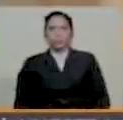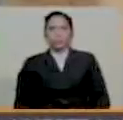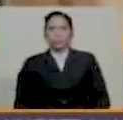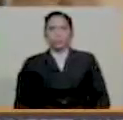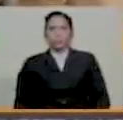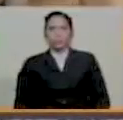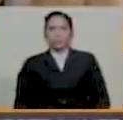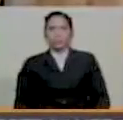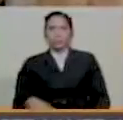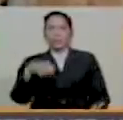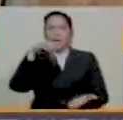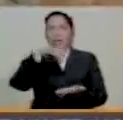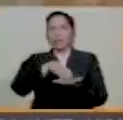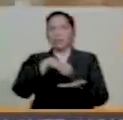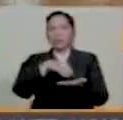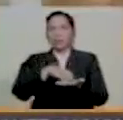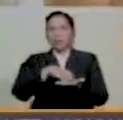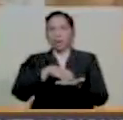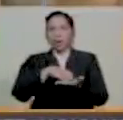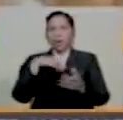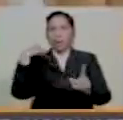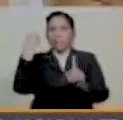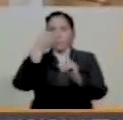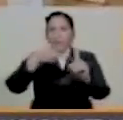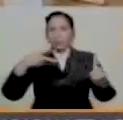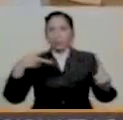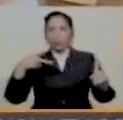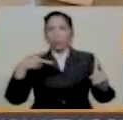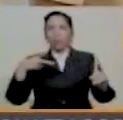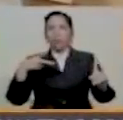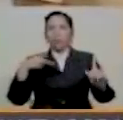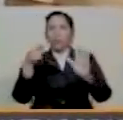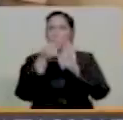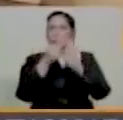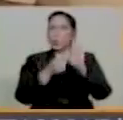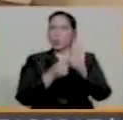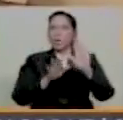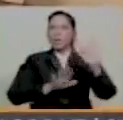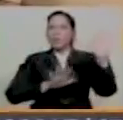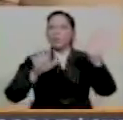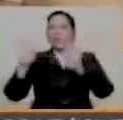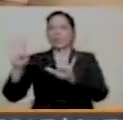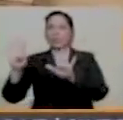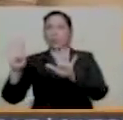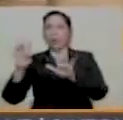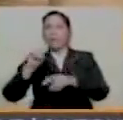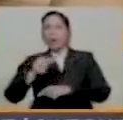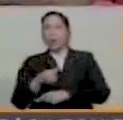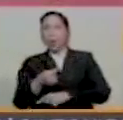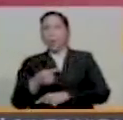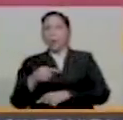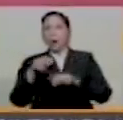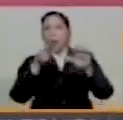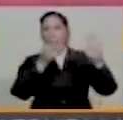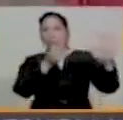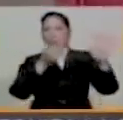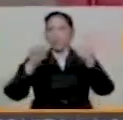Proveniente del estado Amazonas. Promedio académico 19,86 puntos.